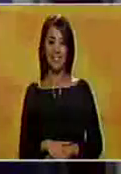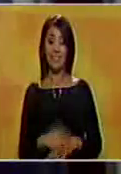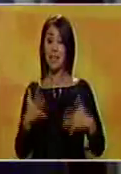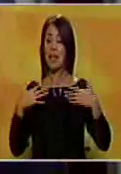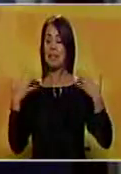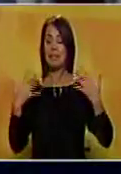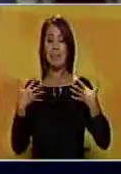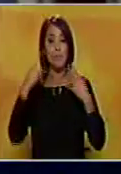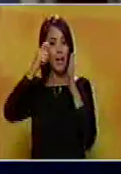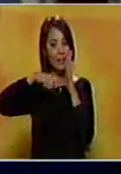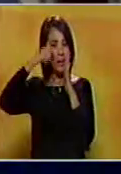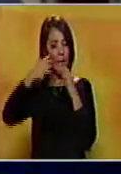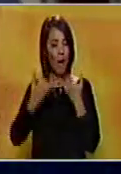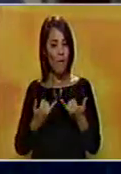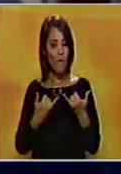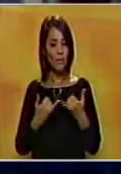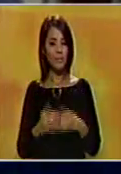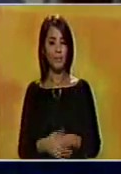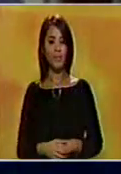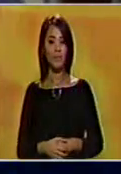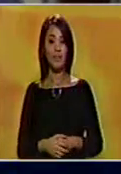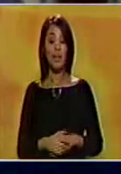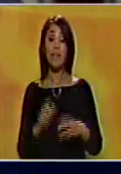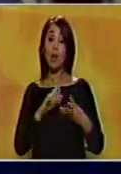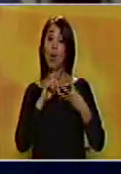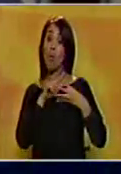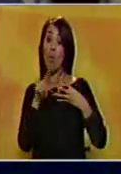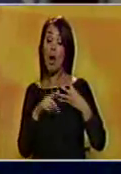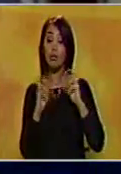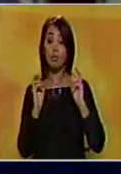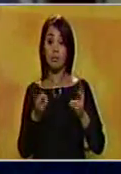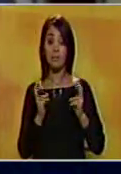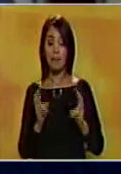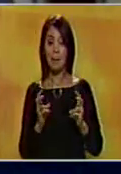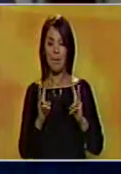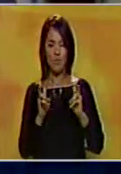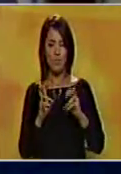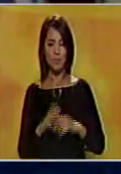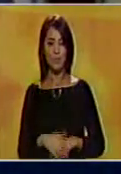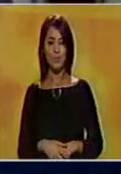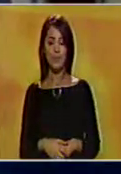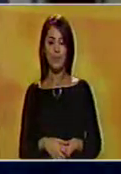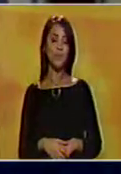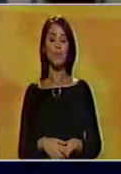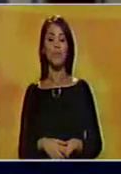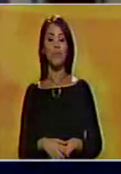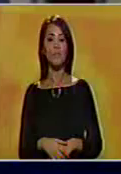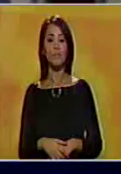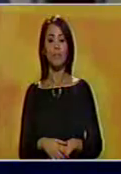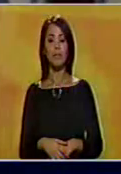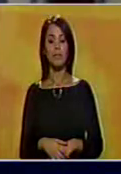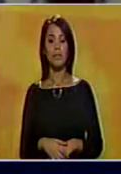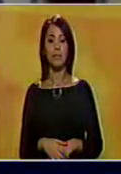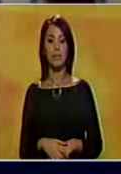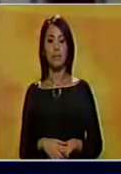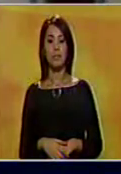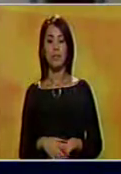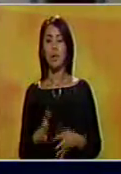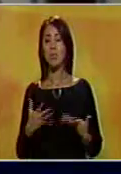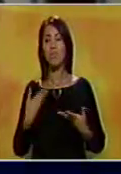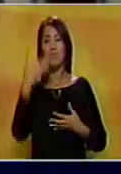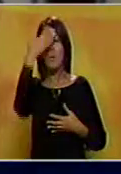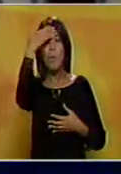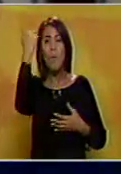porque estamos grabando el videoclip de mi cuarto tema promocional de mi nuevo disco Antologías, que se llama ¿Cómo has podido